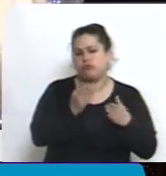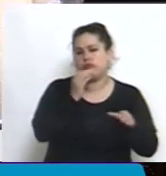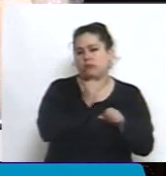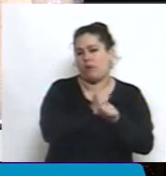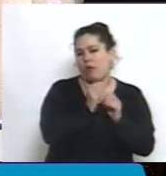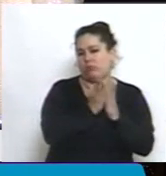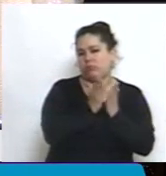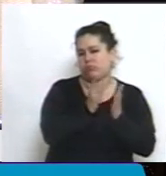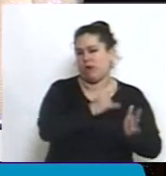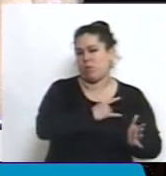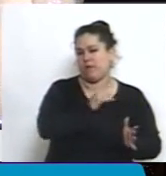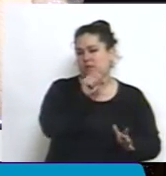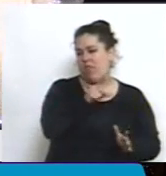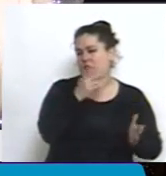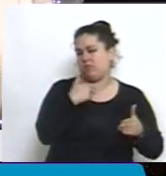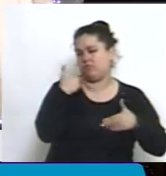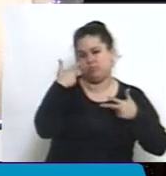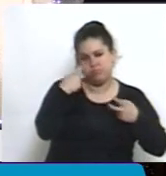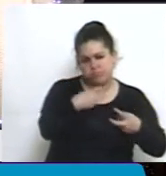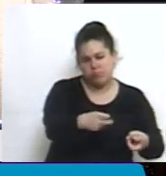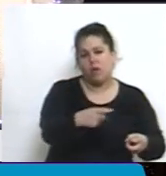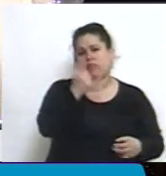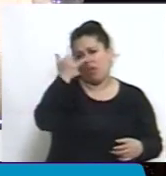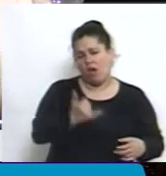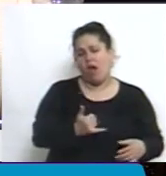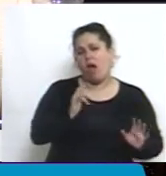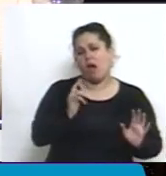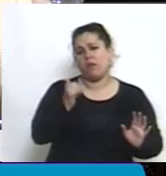académicos que existe un